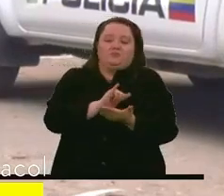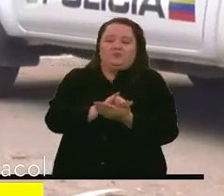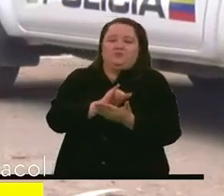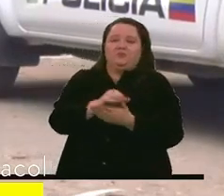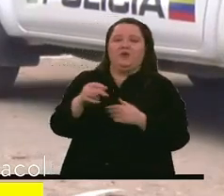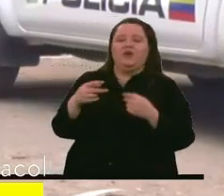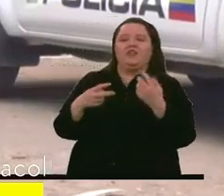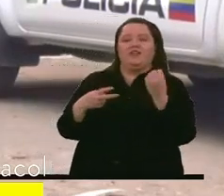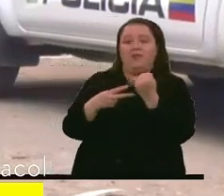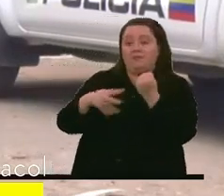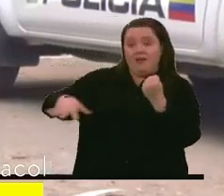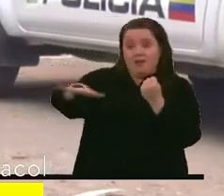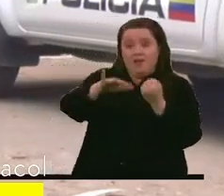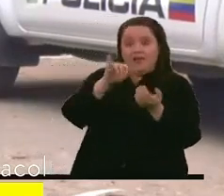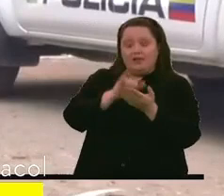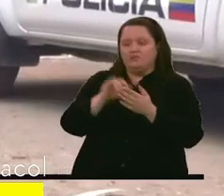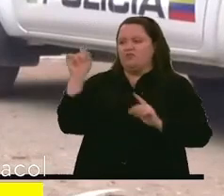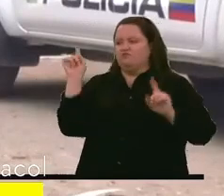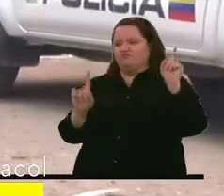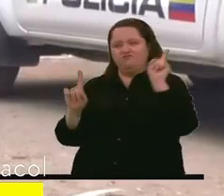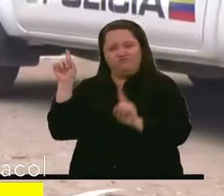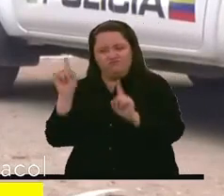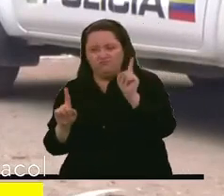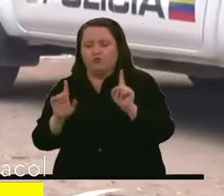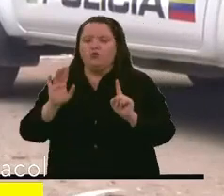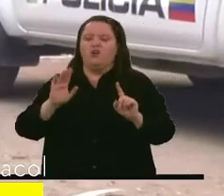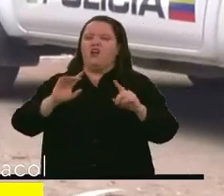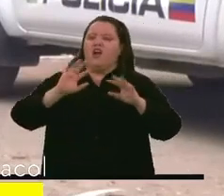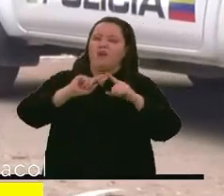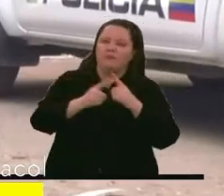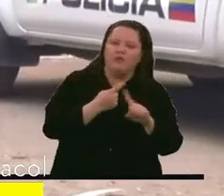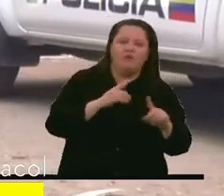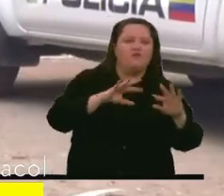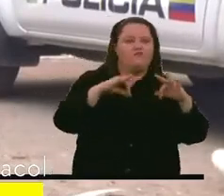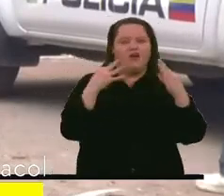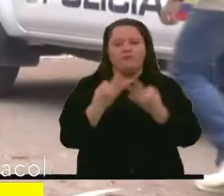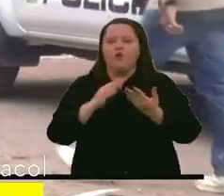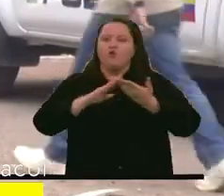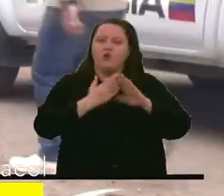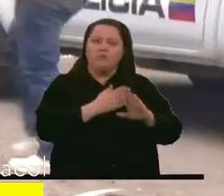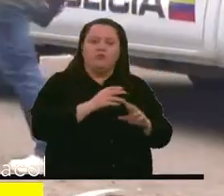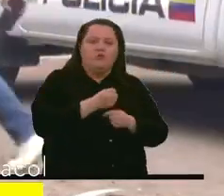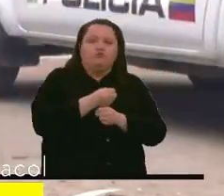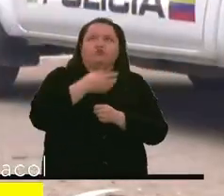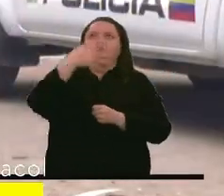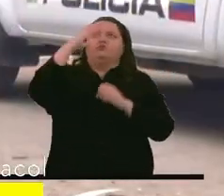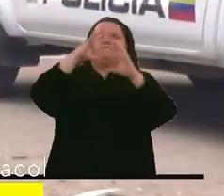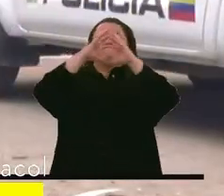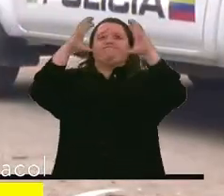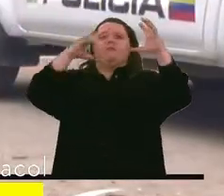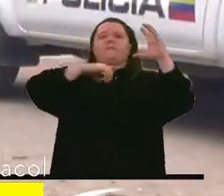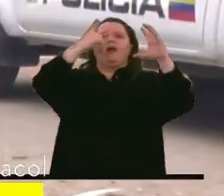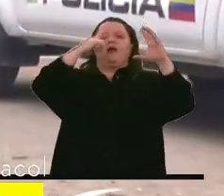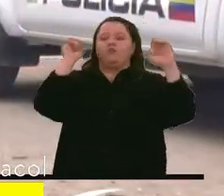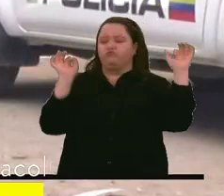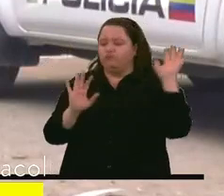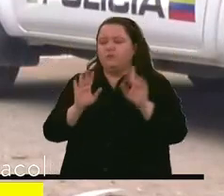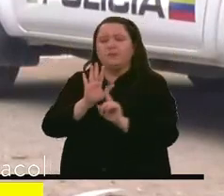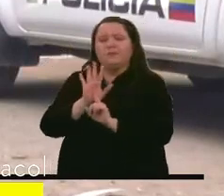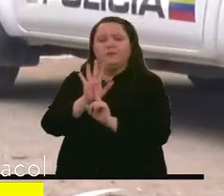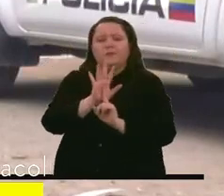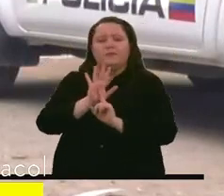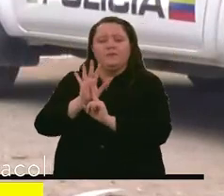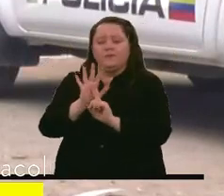llegaron amigos, llegaron familiares, comunidad neivana, con globos blancos. Allí se encendieron unas velas pidiendo,